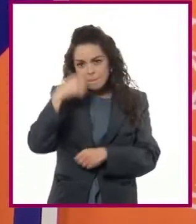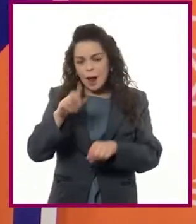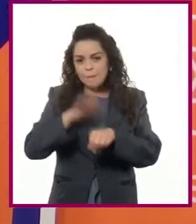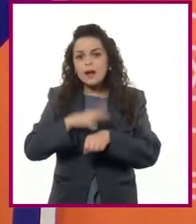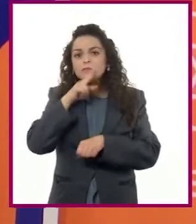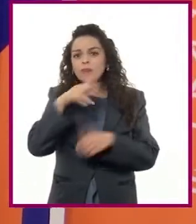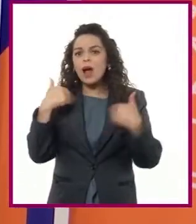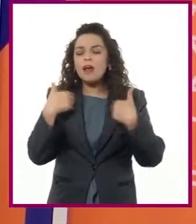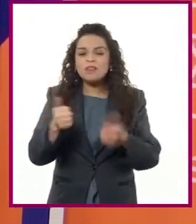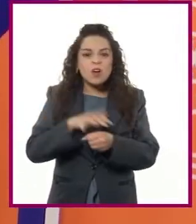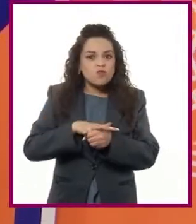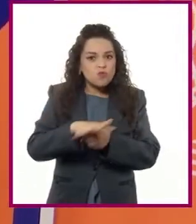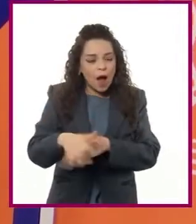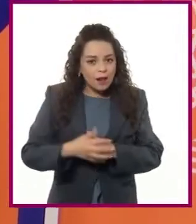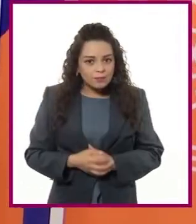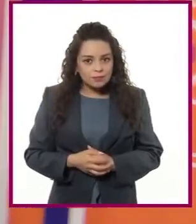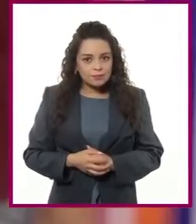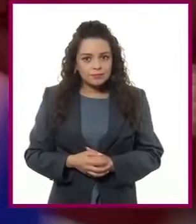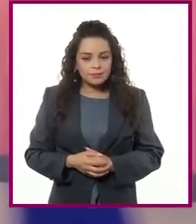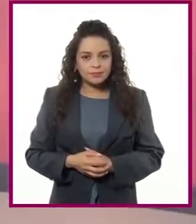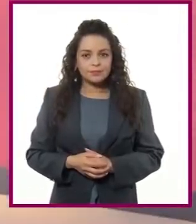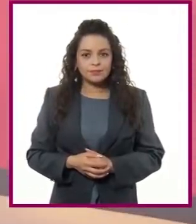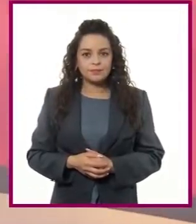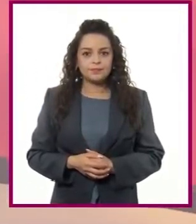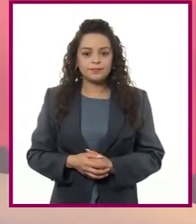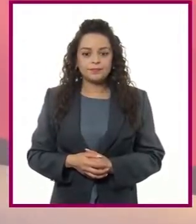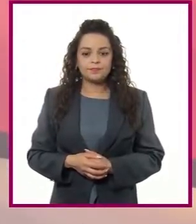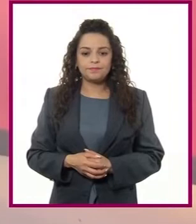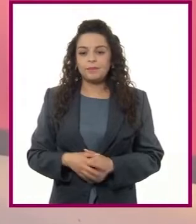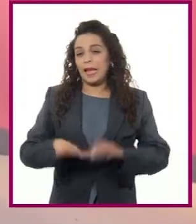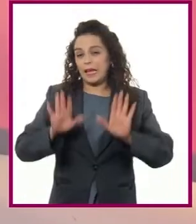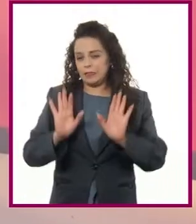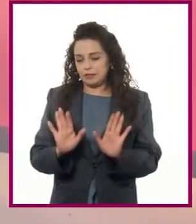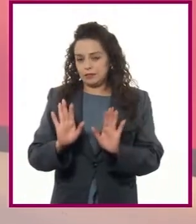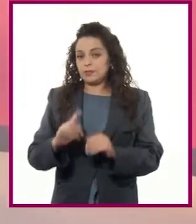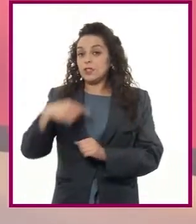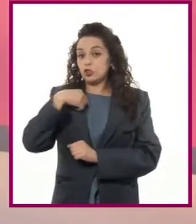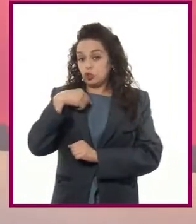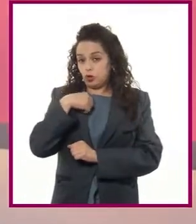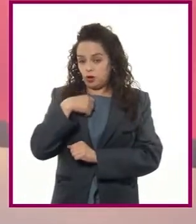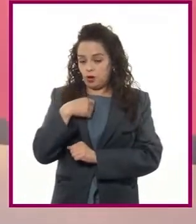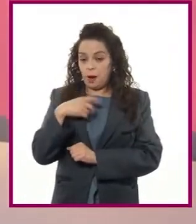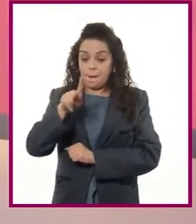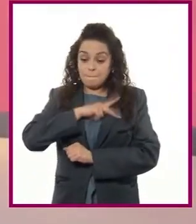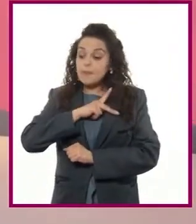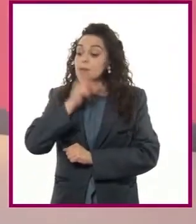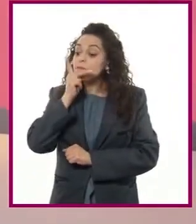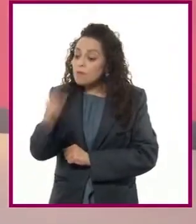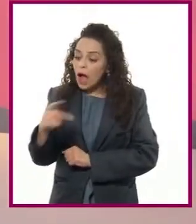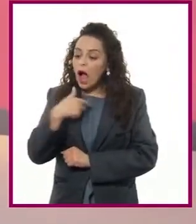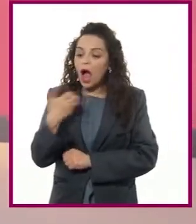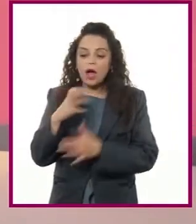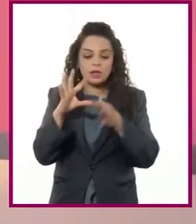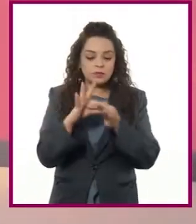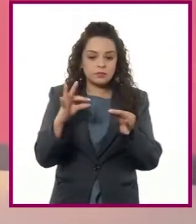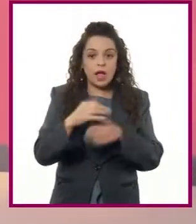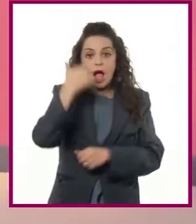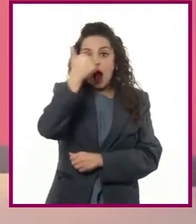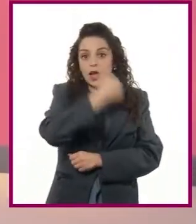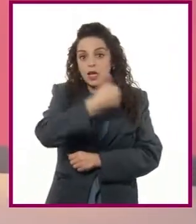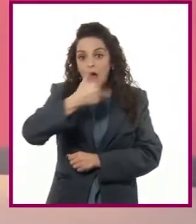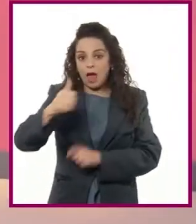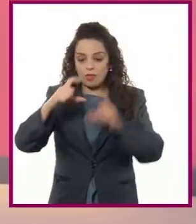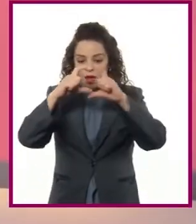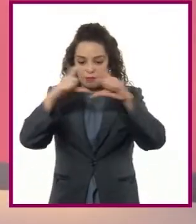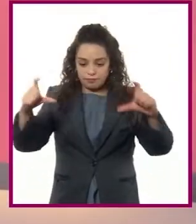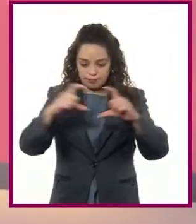el contenido de esta clase de textos? Bueno, yo procuro explicar con mis propias palabras cada párrafo y